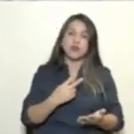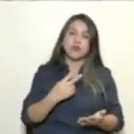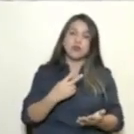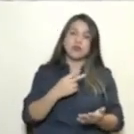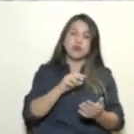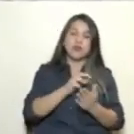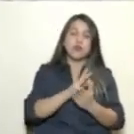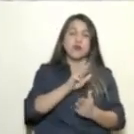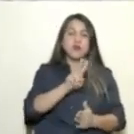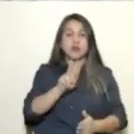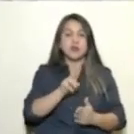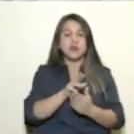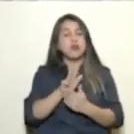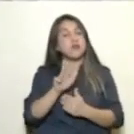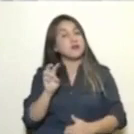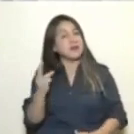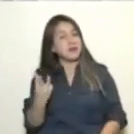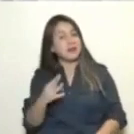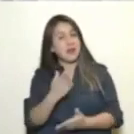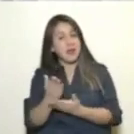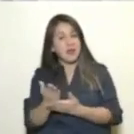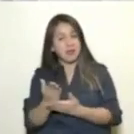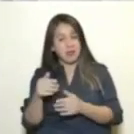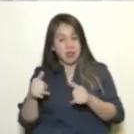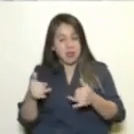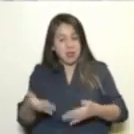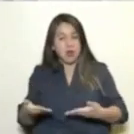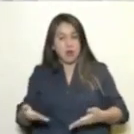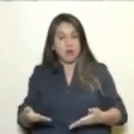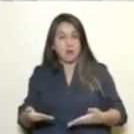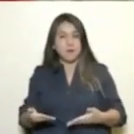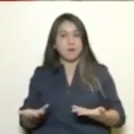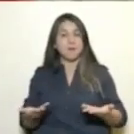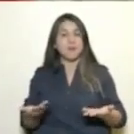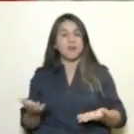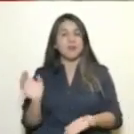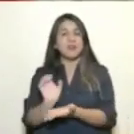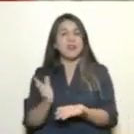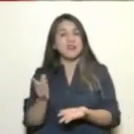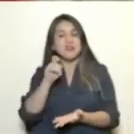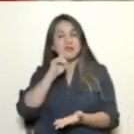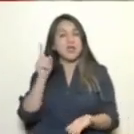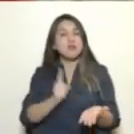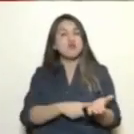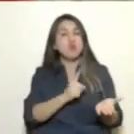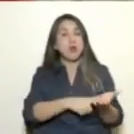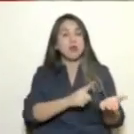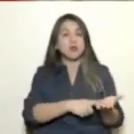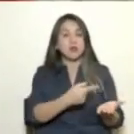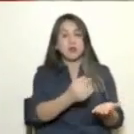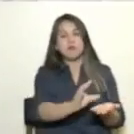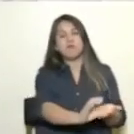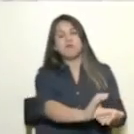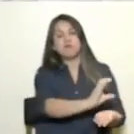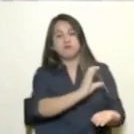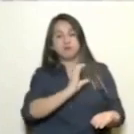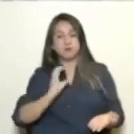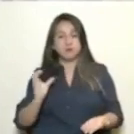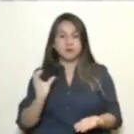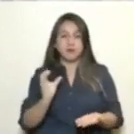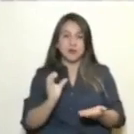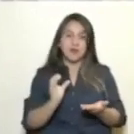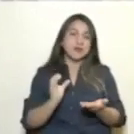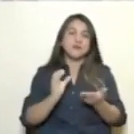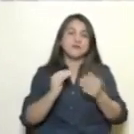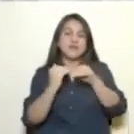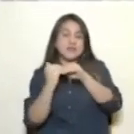hoy. Y por lo tanto, ese Estado, porque estos son los impuestos, este Estado con ese ingreso que se ha